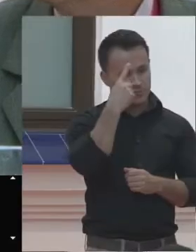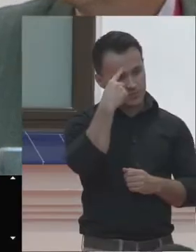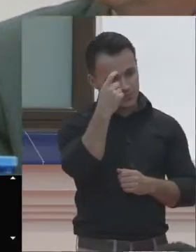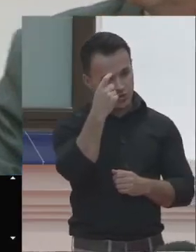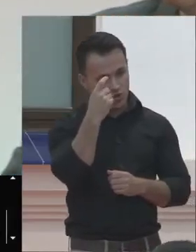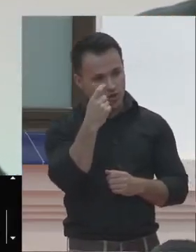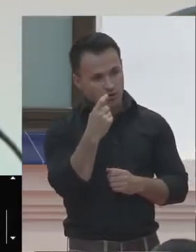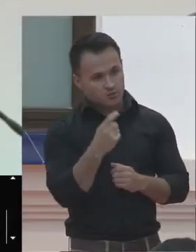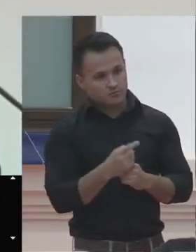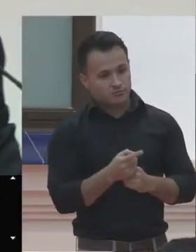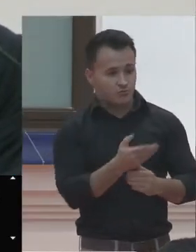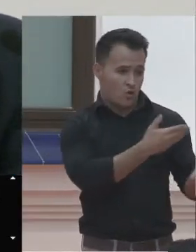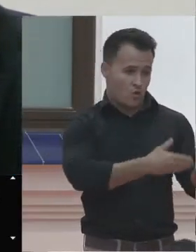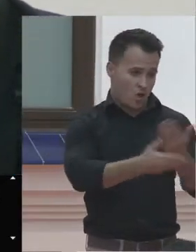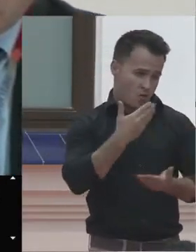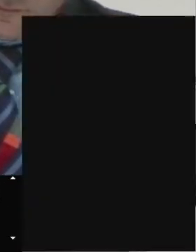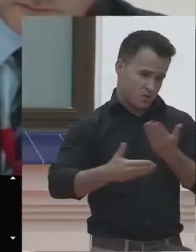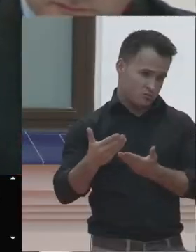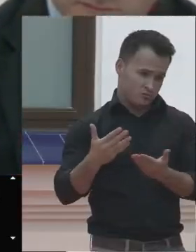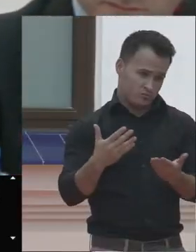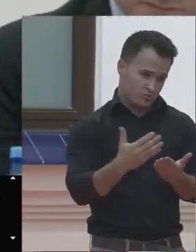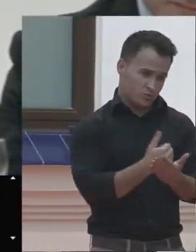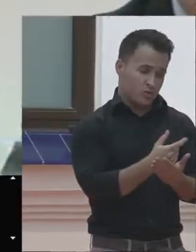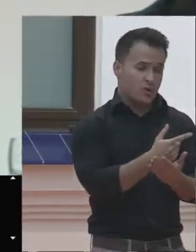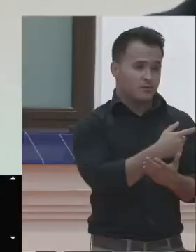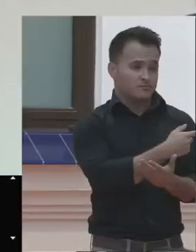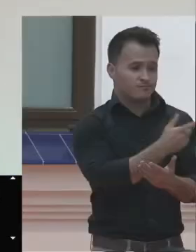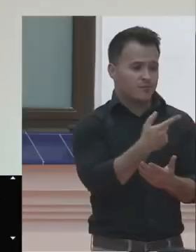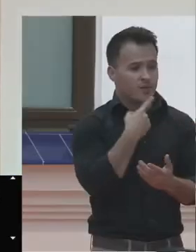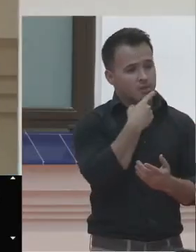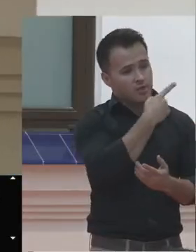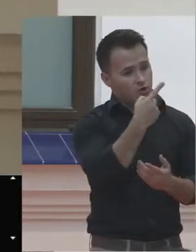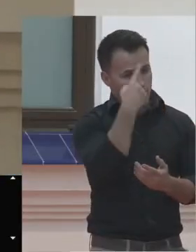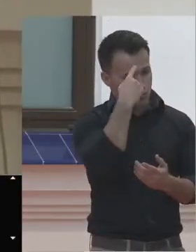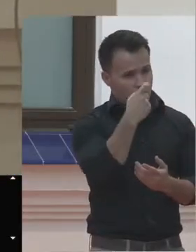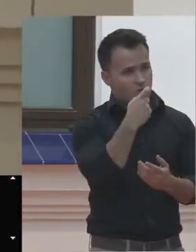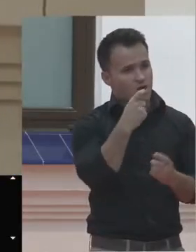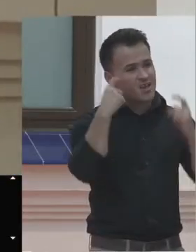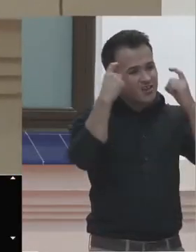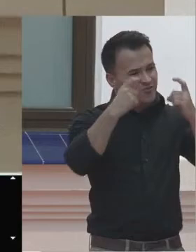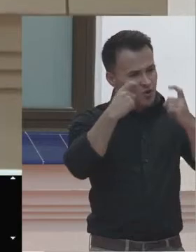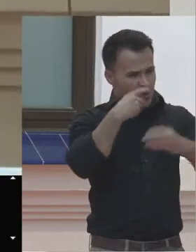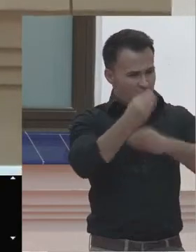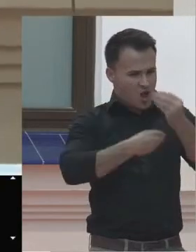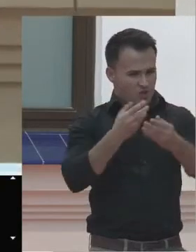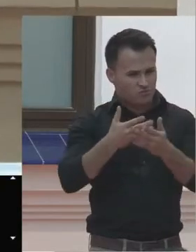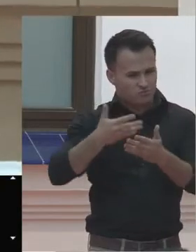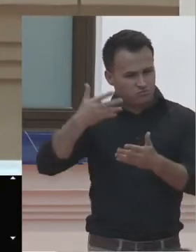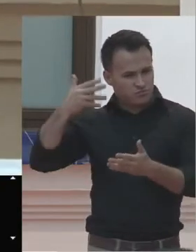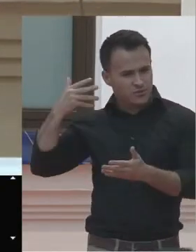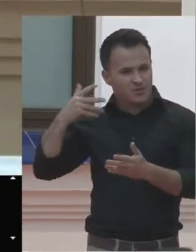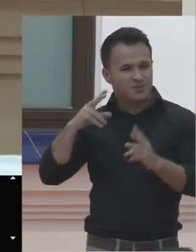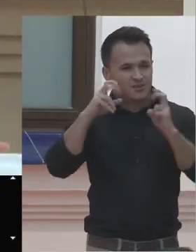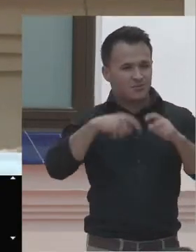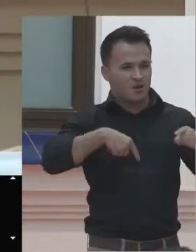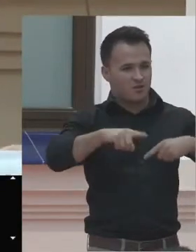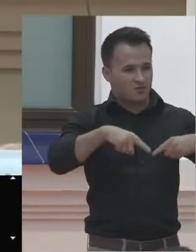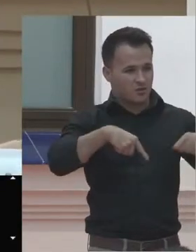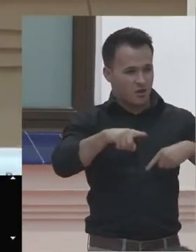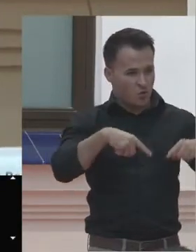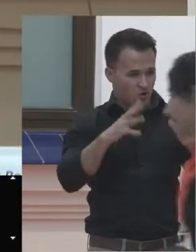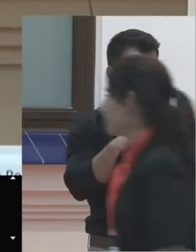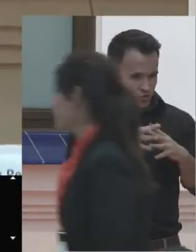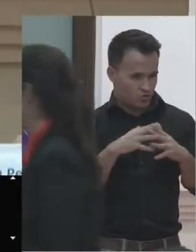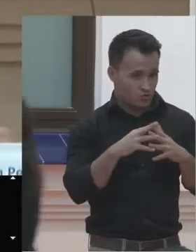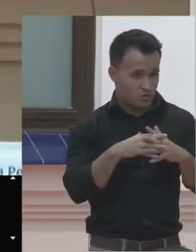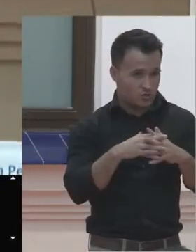proyectos en los que hemos colaborado, que conozco, el esfuerzo que se viene realizando por los titulares de infraestructuras de transporte, aparte